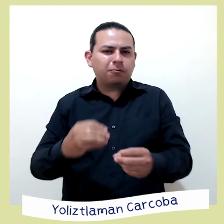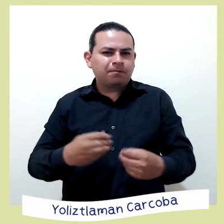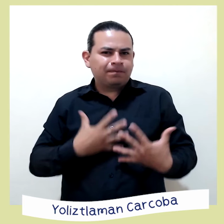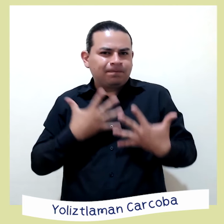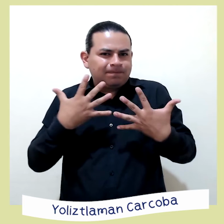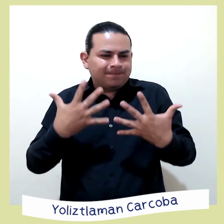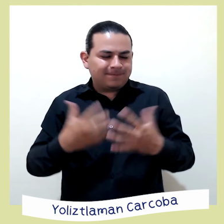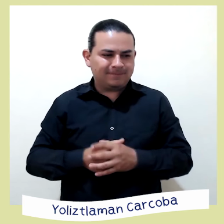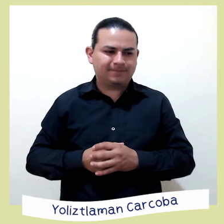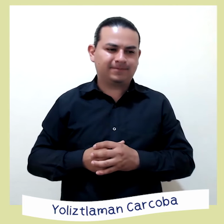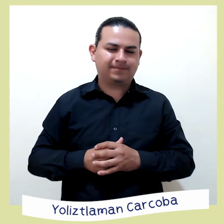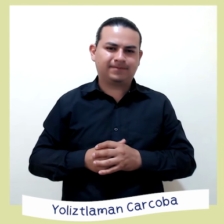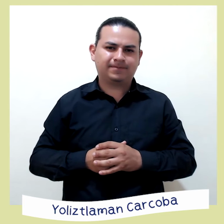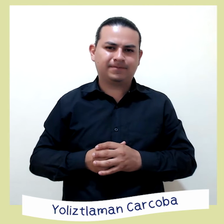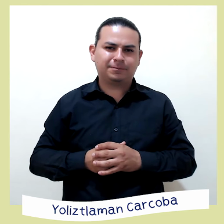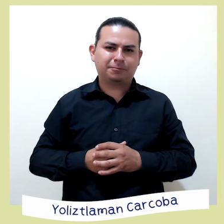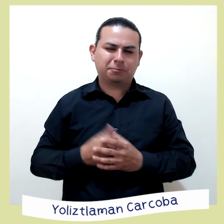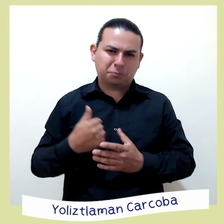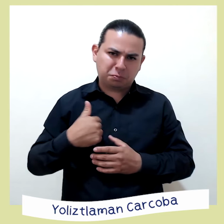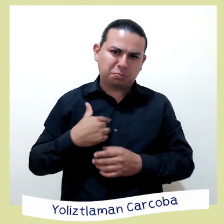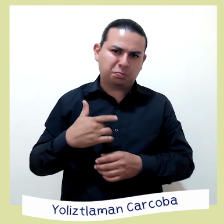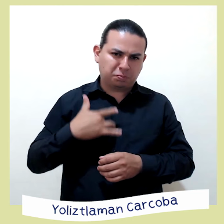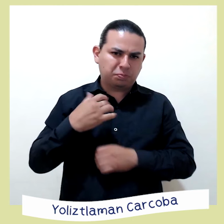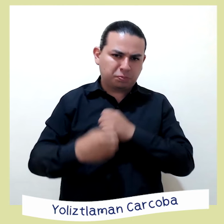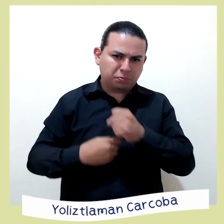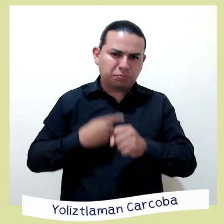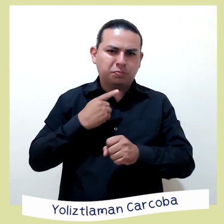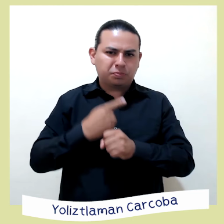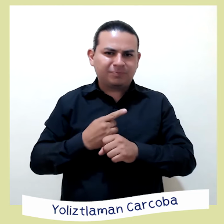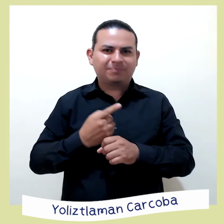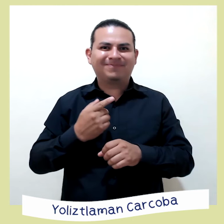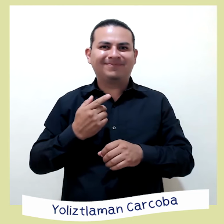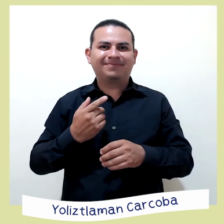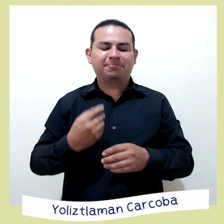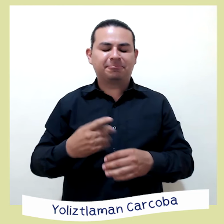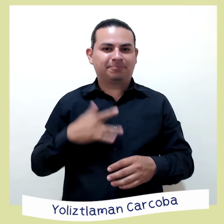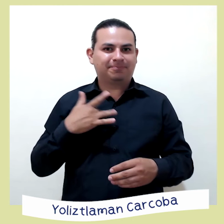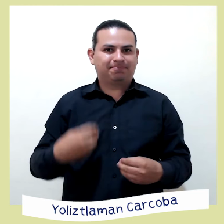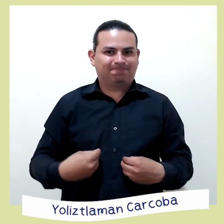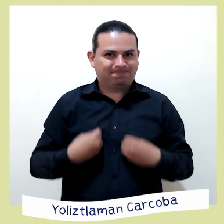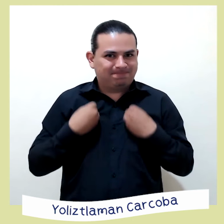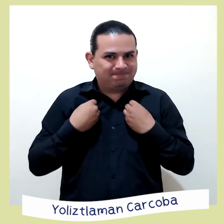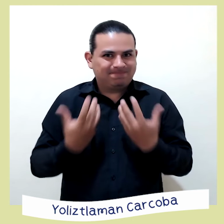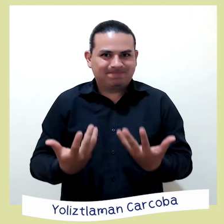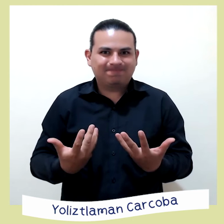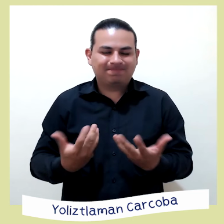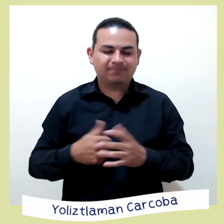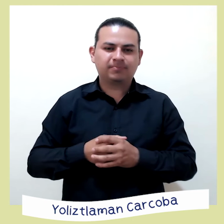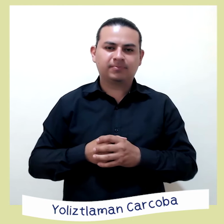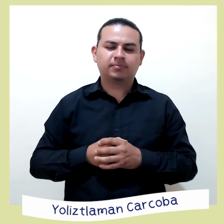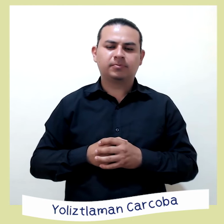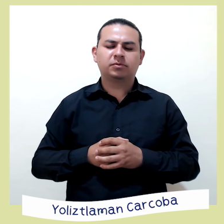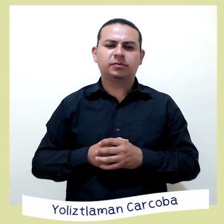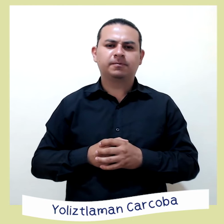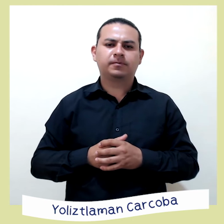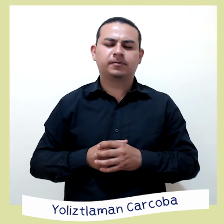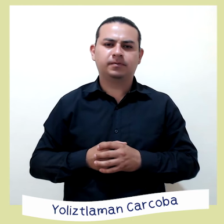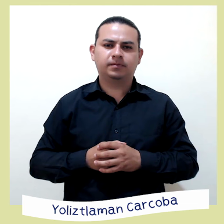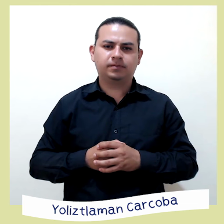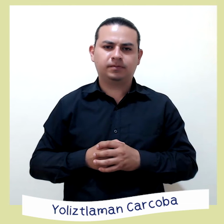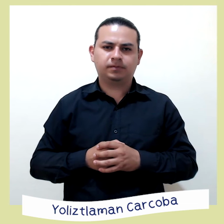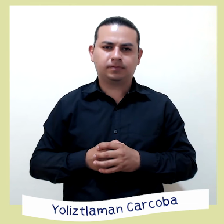me da oportunidad, ¿no? De estar viva, ¿no? Entonces yo creo que es